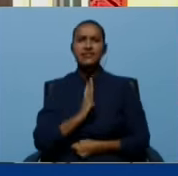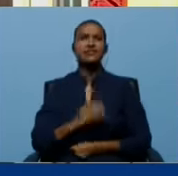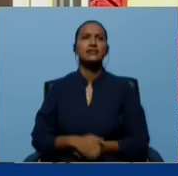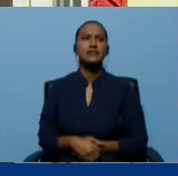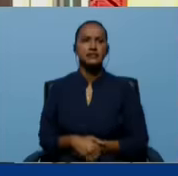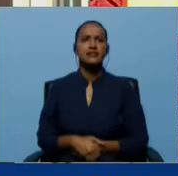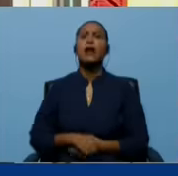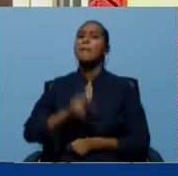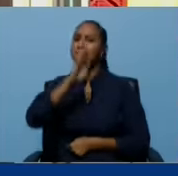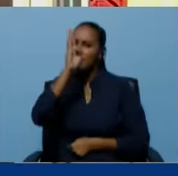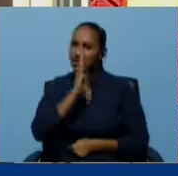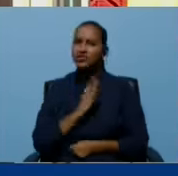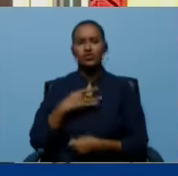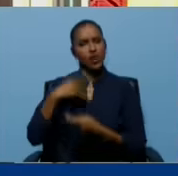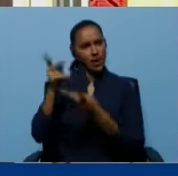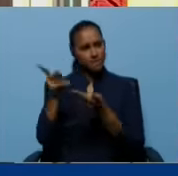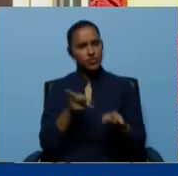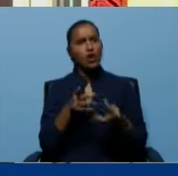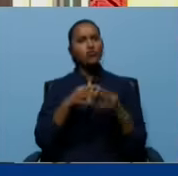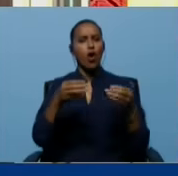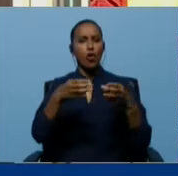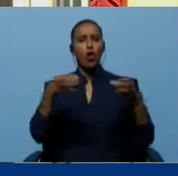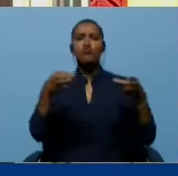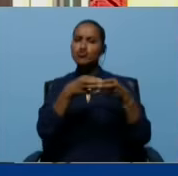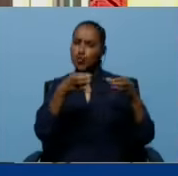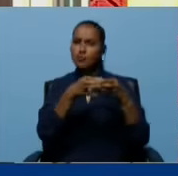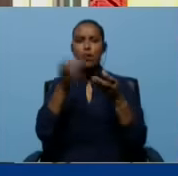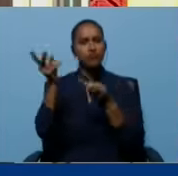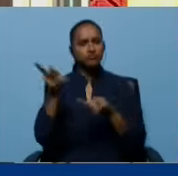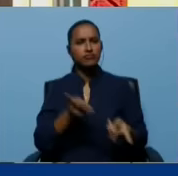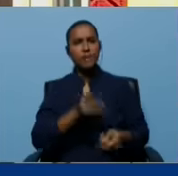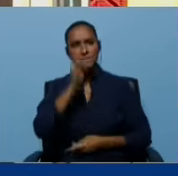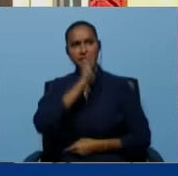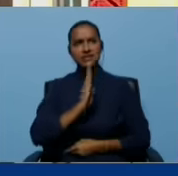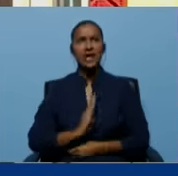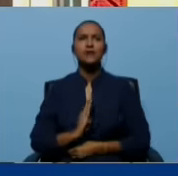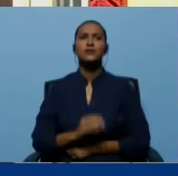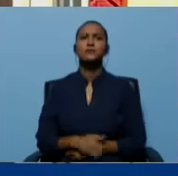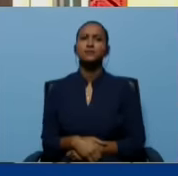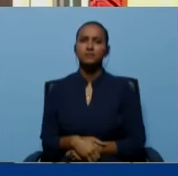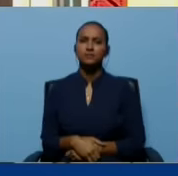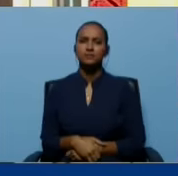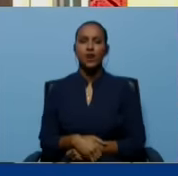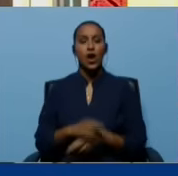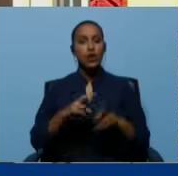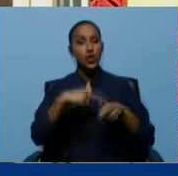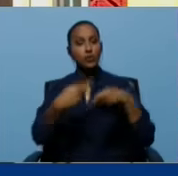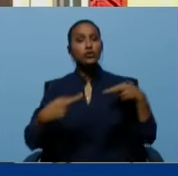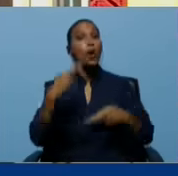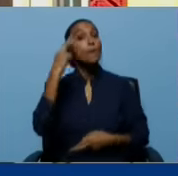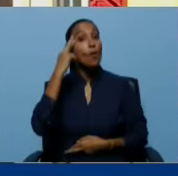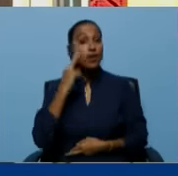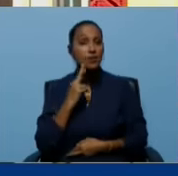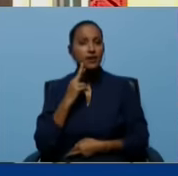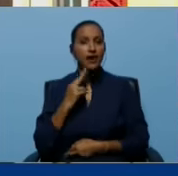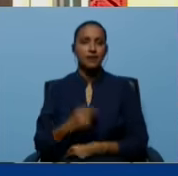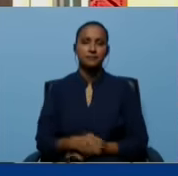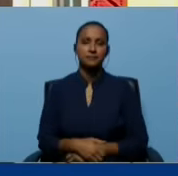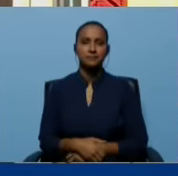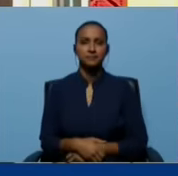povo brasileiro. Bem-vindo. Povo brasileiro com revolução bolivariana.